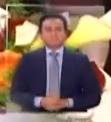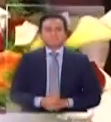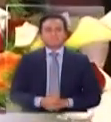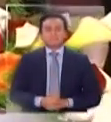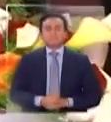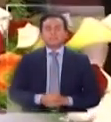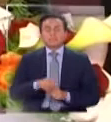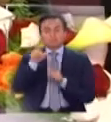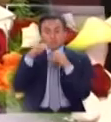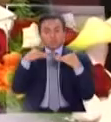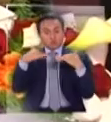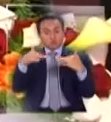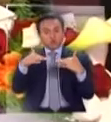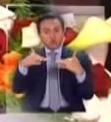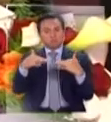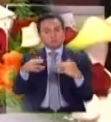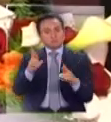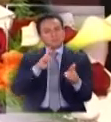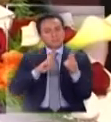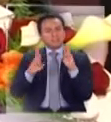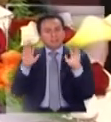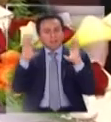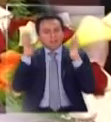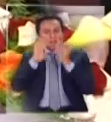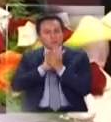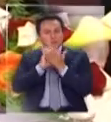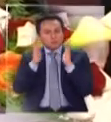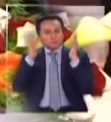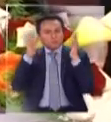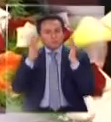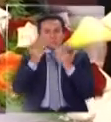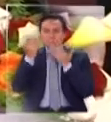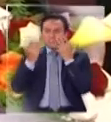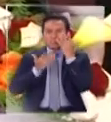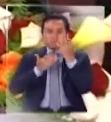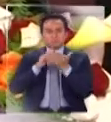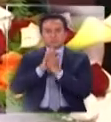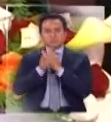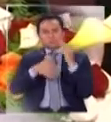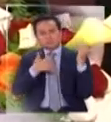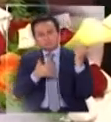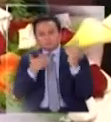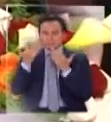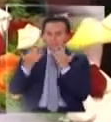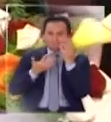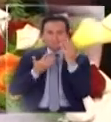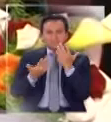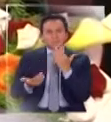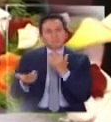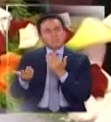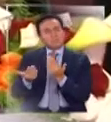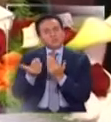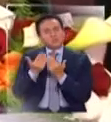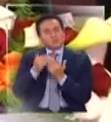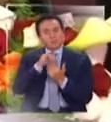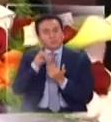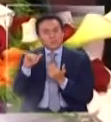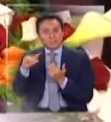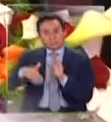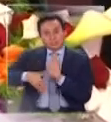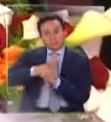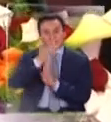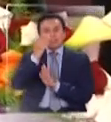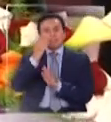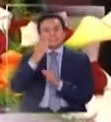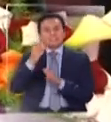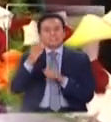el público nos dio una gran respuesta aplaudieron mucho y cantaron hasta el fin del concierto nos dieron una mano incluso después de que dejamos el